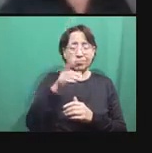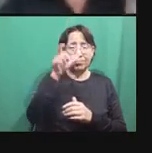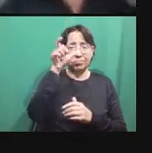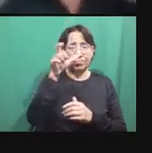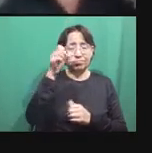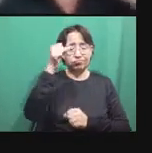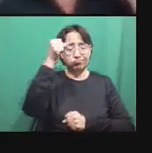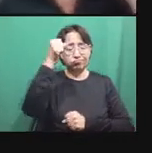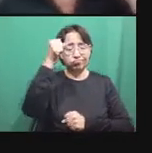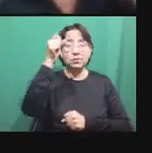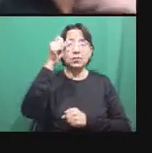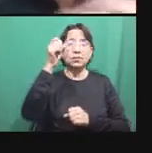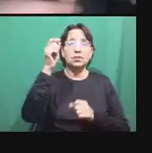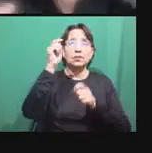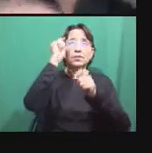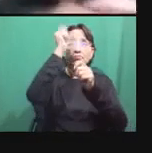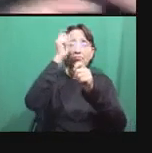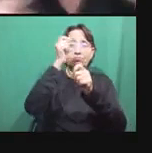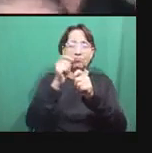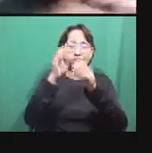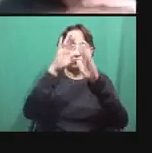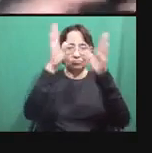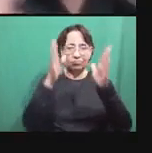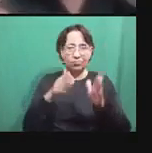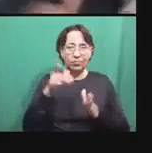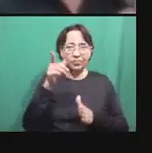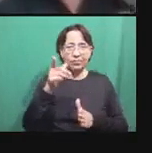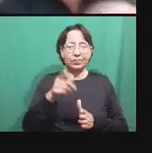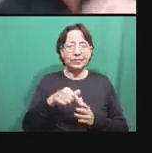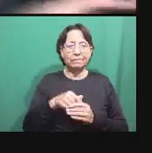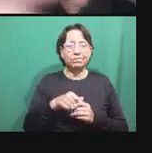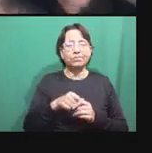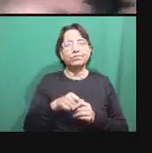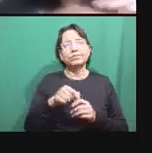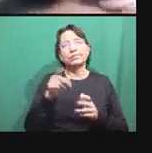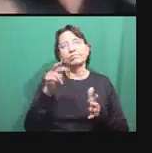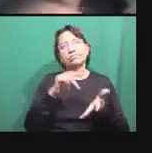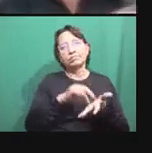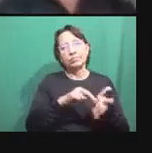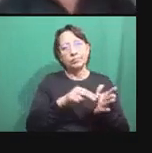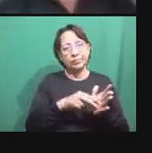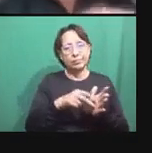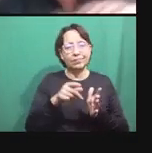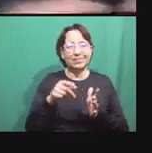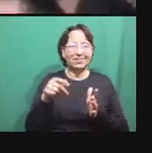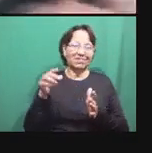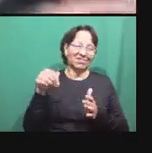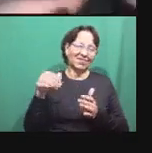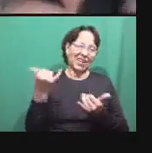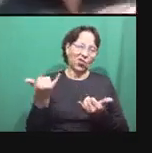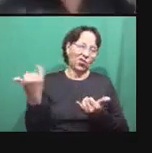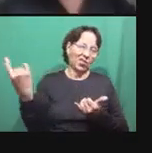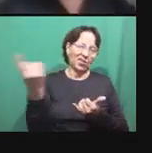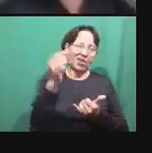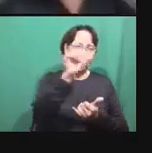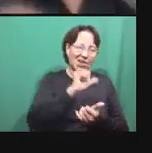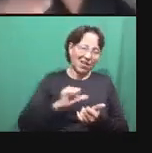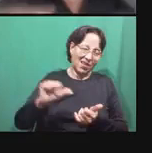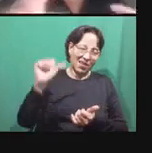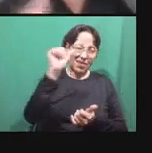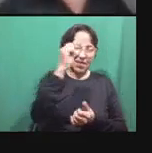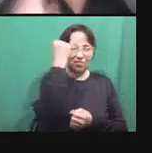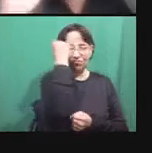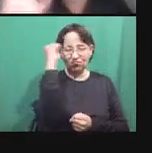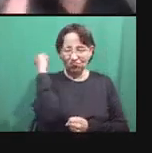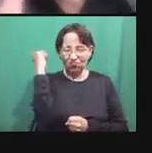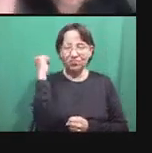erección entre la tierra que tiene este asunto femenino, permanente, constante, la